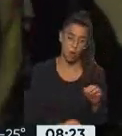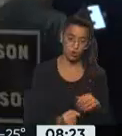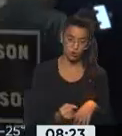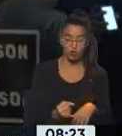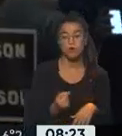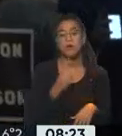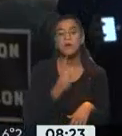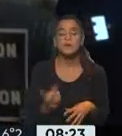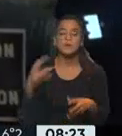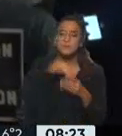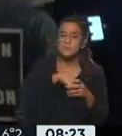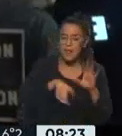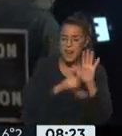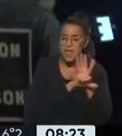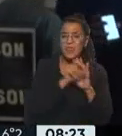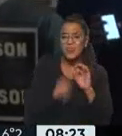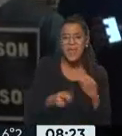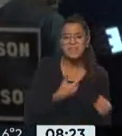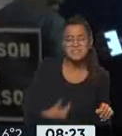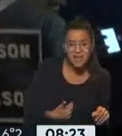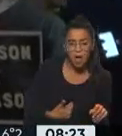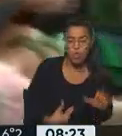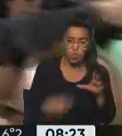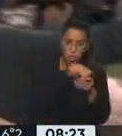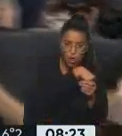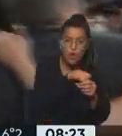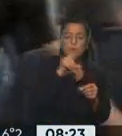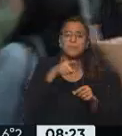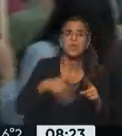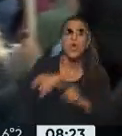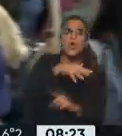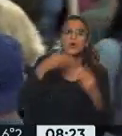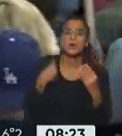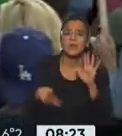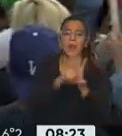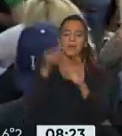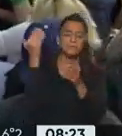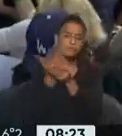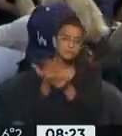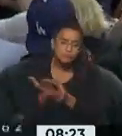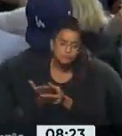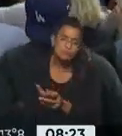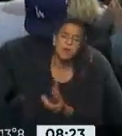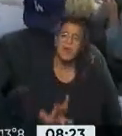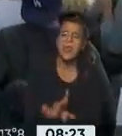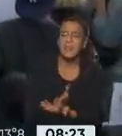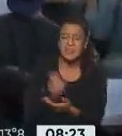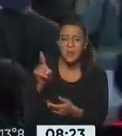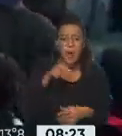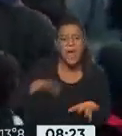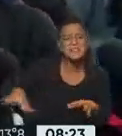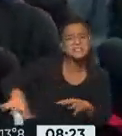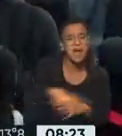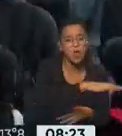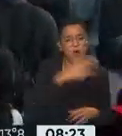dentro de las leyes estatales esto viene en el contexto de una serie de leyes muy restrictivas en muchos estados